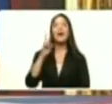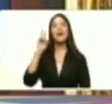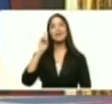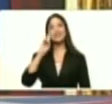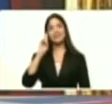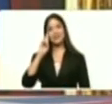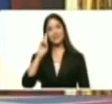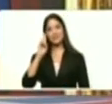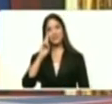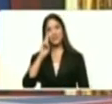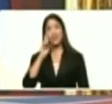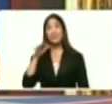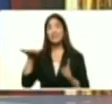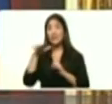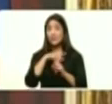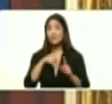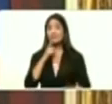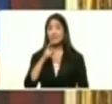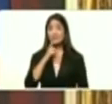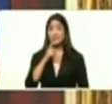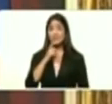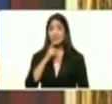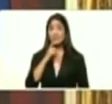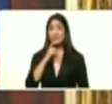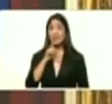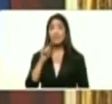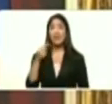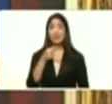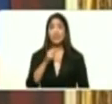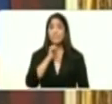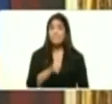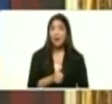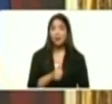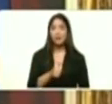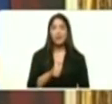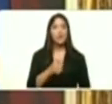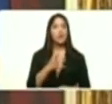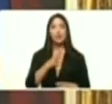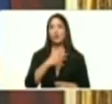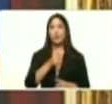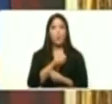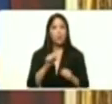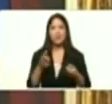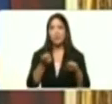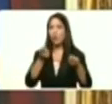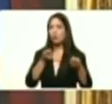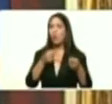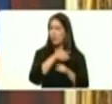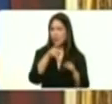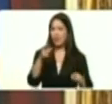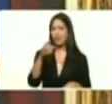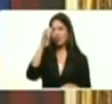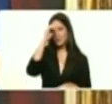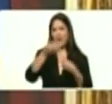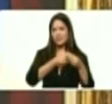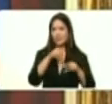de algo negativo, que va a suceder, y no poder revertirlo, a tiempo, a ustedes, no les pasa eso,